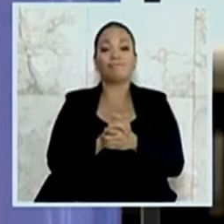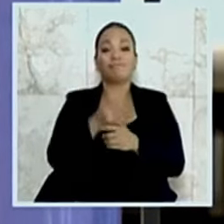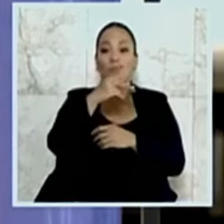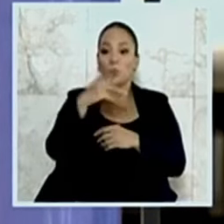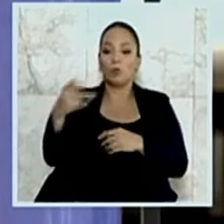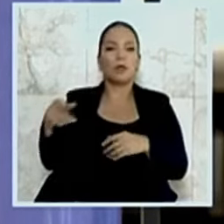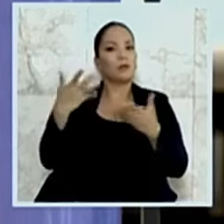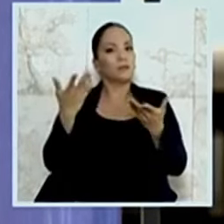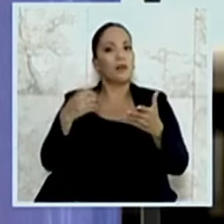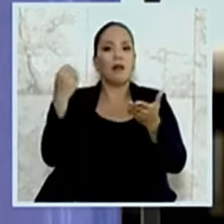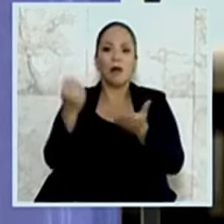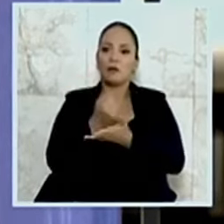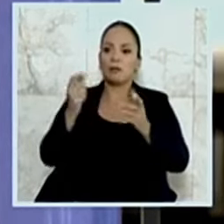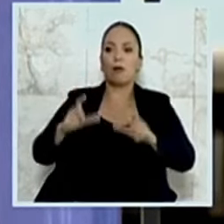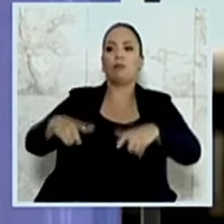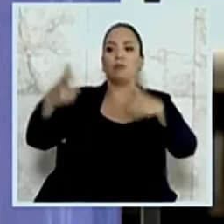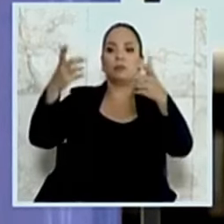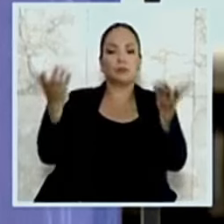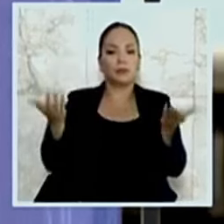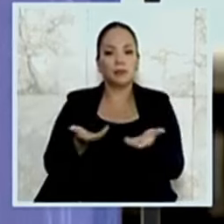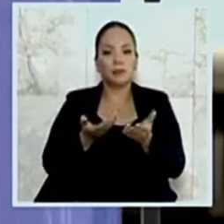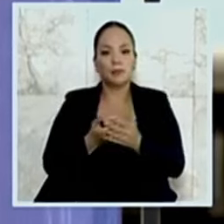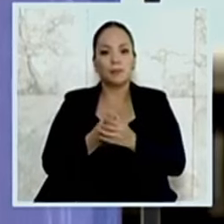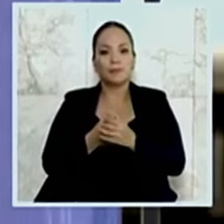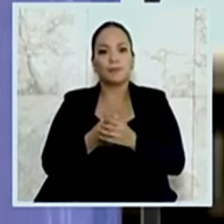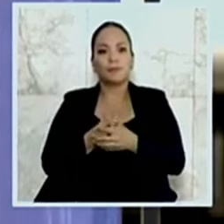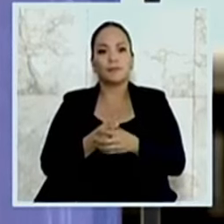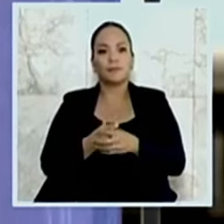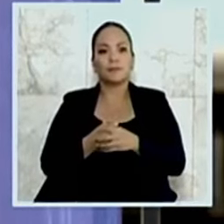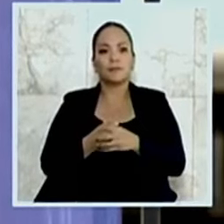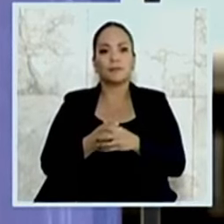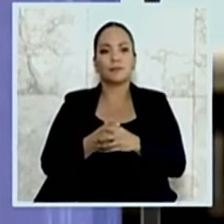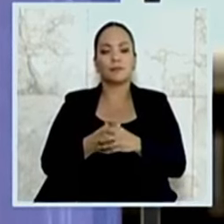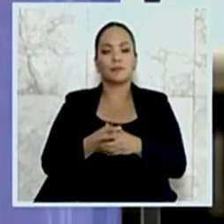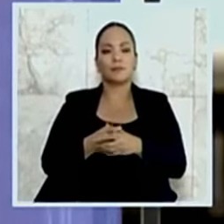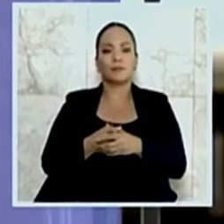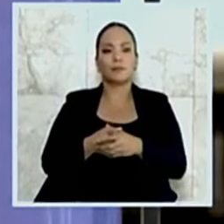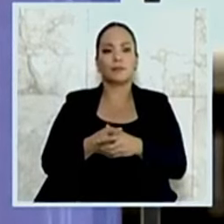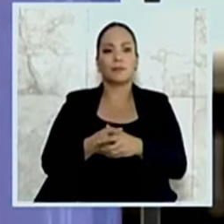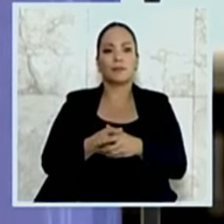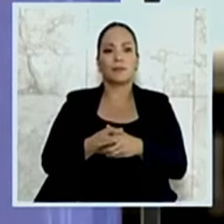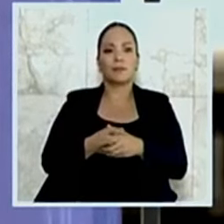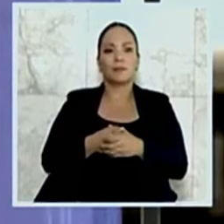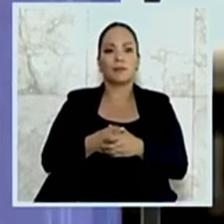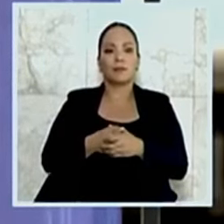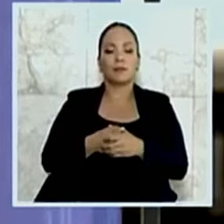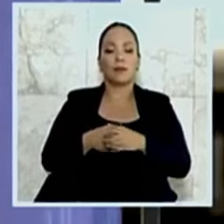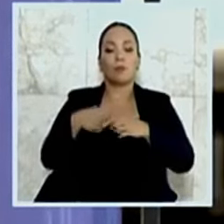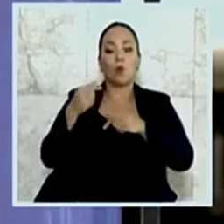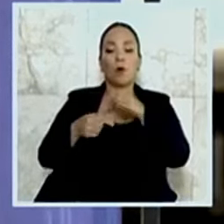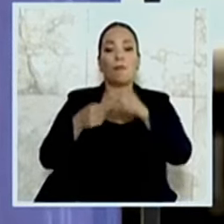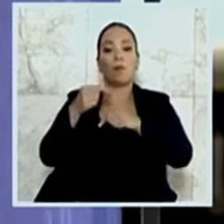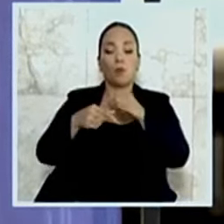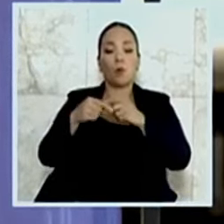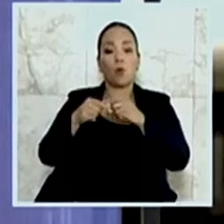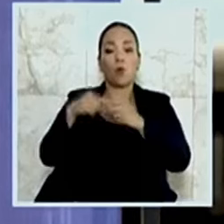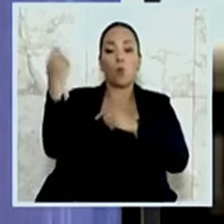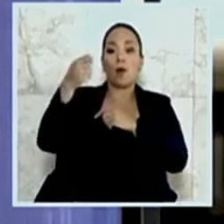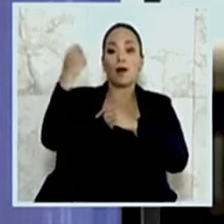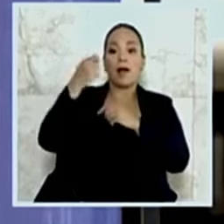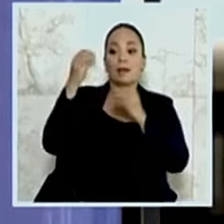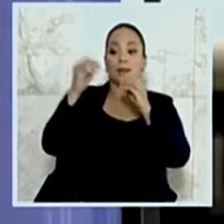primer paso. Usted oyó al ministro de Seguridad hablar de la seguridad, pero hay que entrarle a Punta Arenas, porque sí es un activo muy